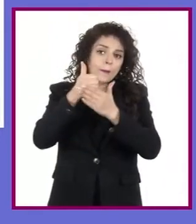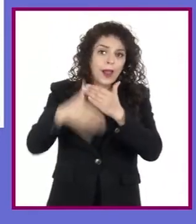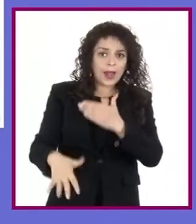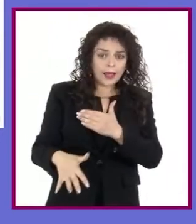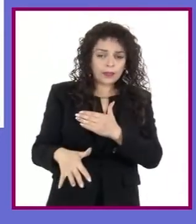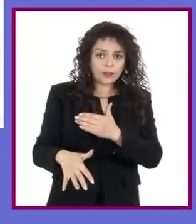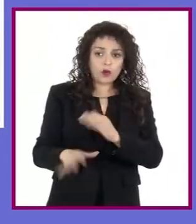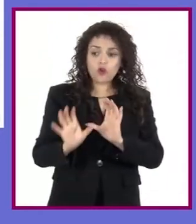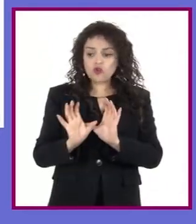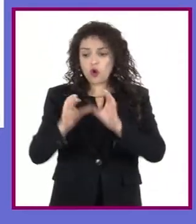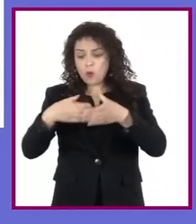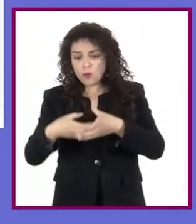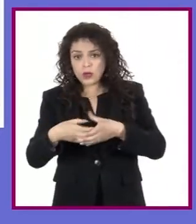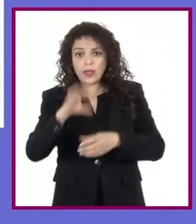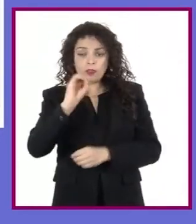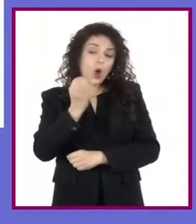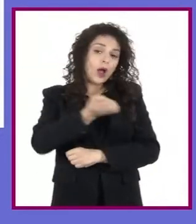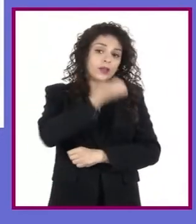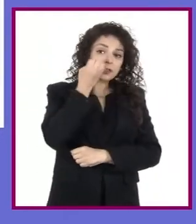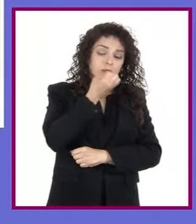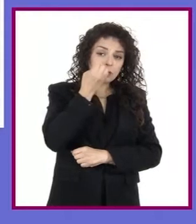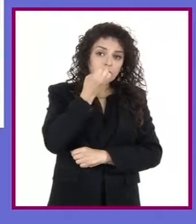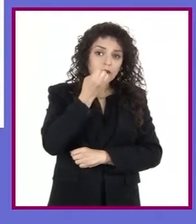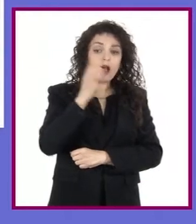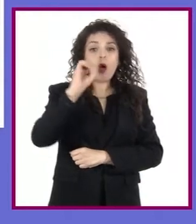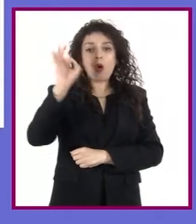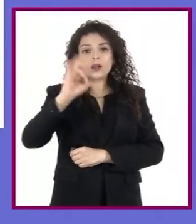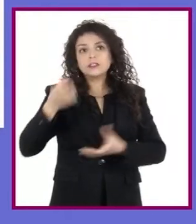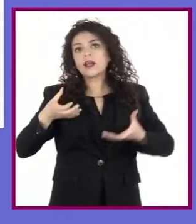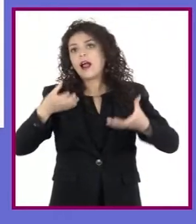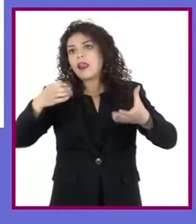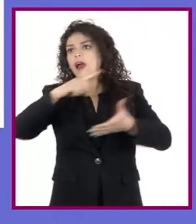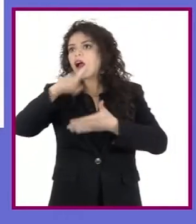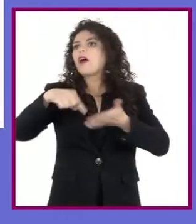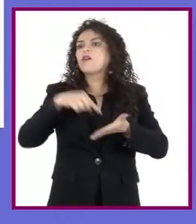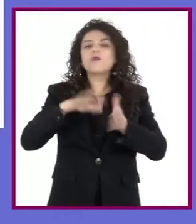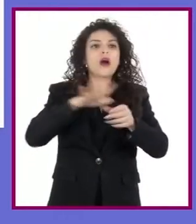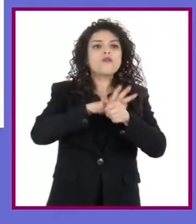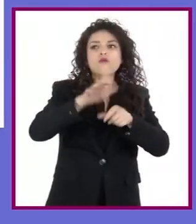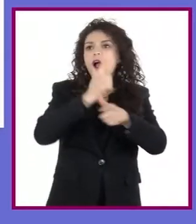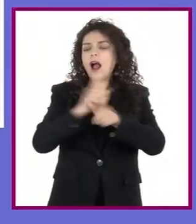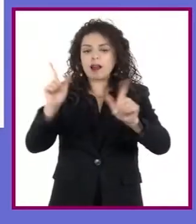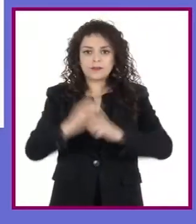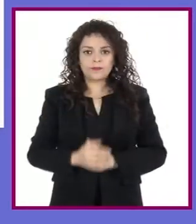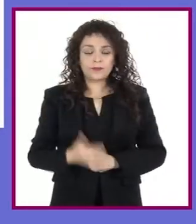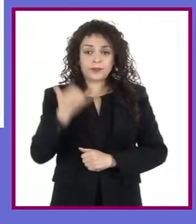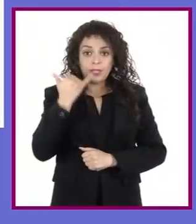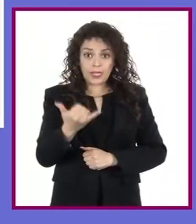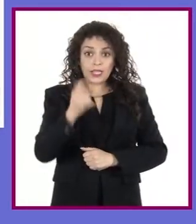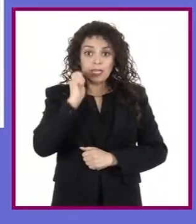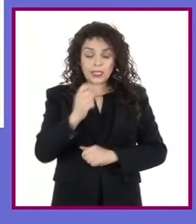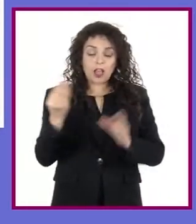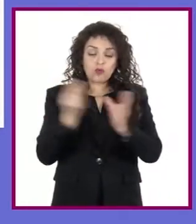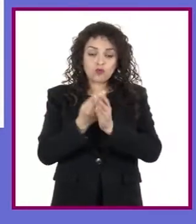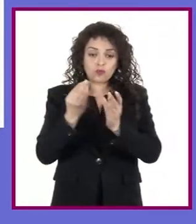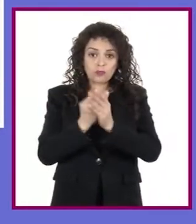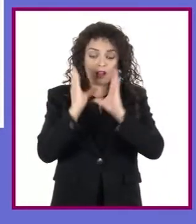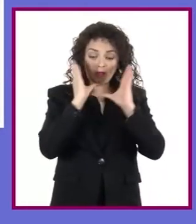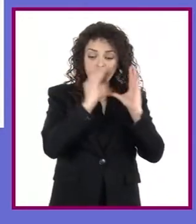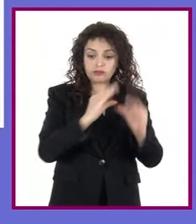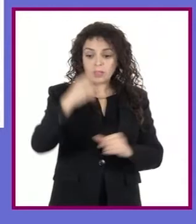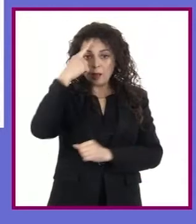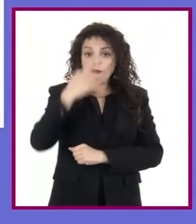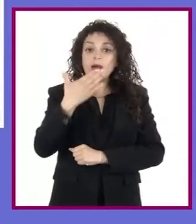en su comunidad como en la escuela y lugares públicos, además de acompañarse de una capacitación para su uso